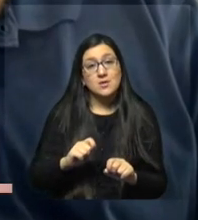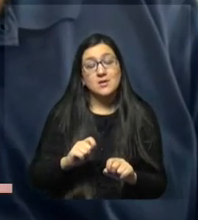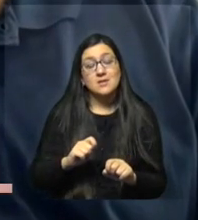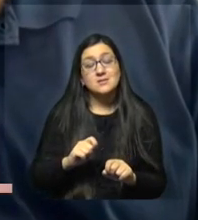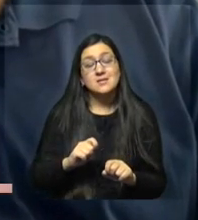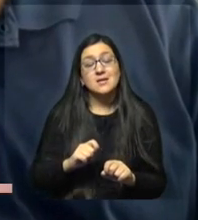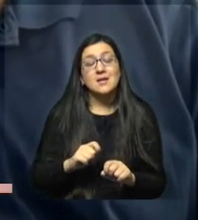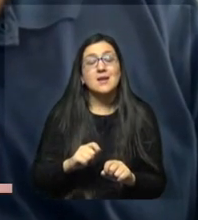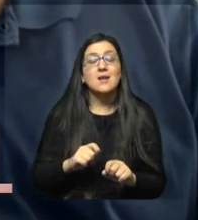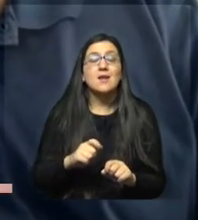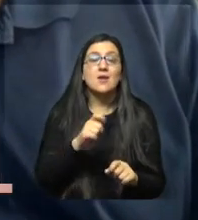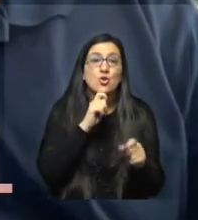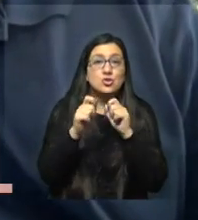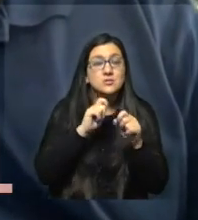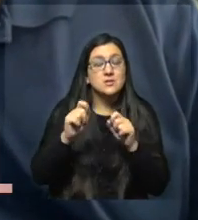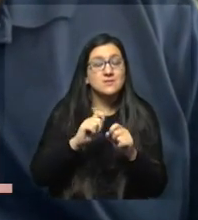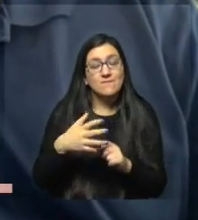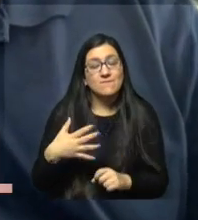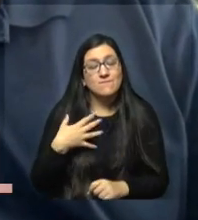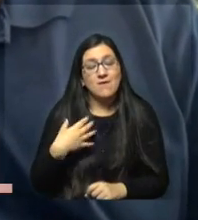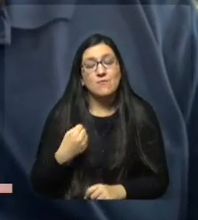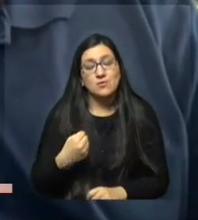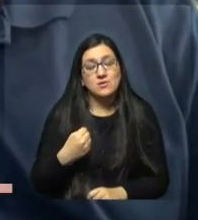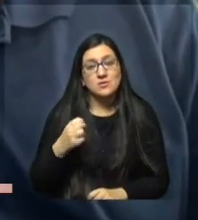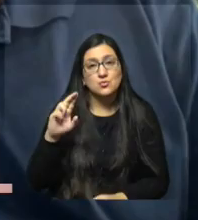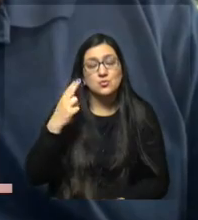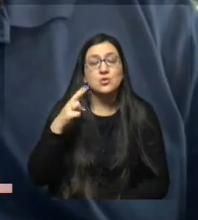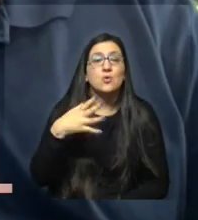noticias favorito de los uruguayos, con la preferencia del